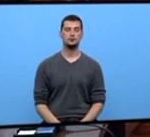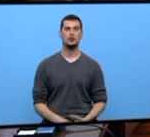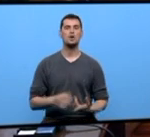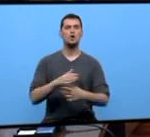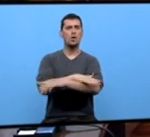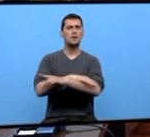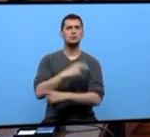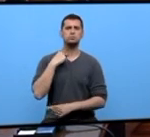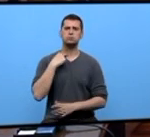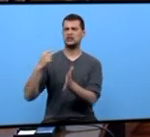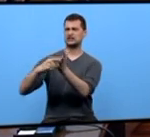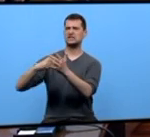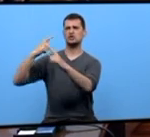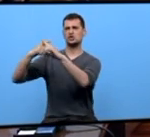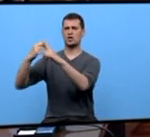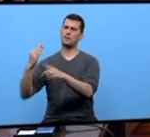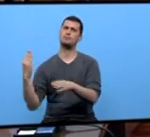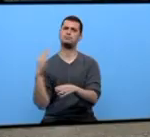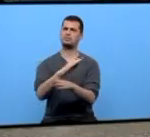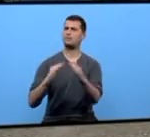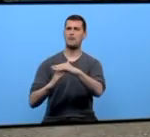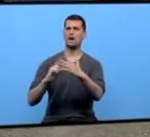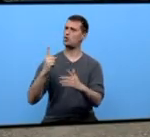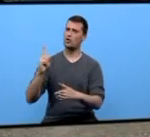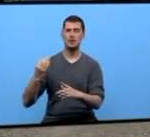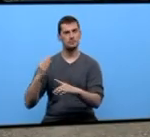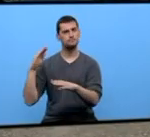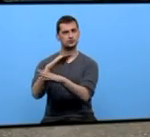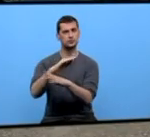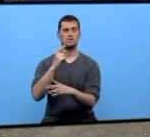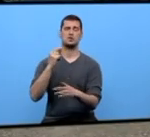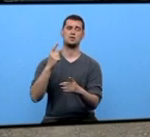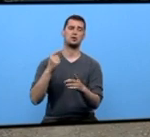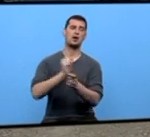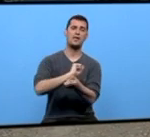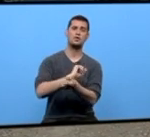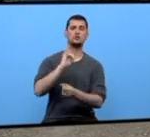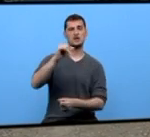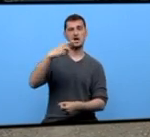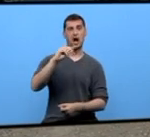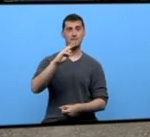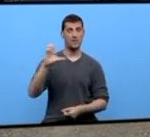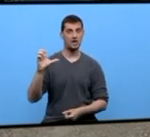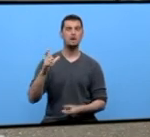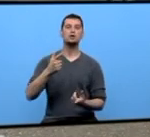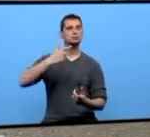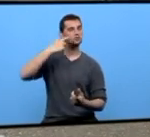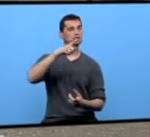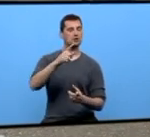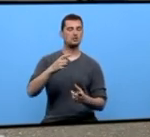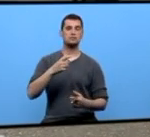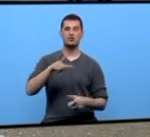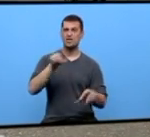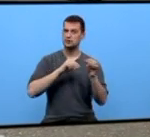O Goberno provincial exixe á Xunta que desbloquee o fluxo de crédito ás empresas por parte do IGAPE. A iniciativa foi aprobada polo Pleno celebrado esta